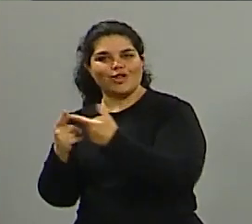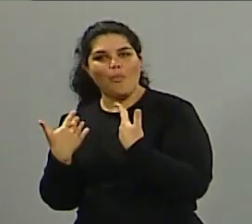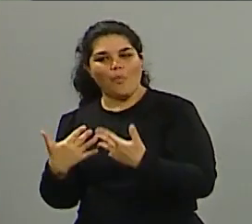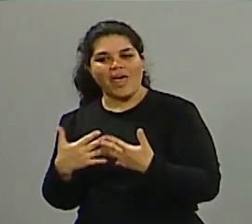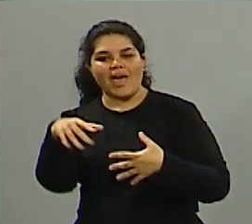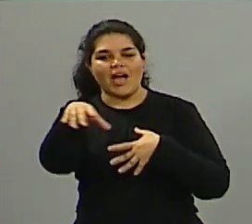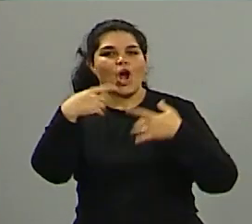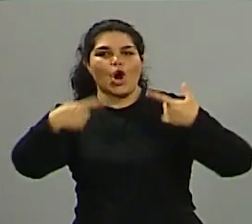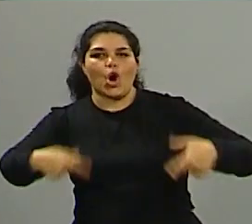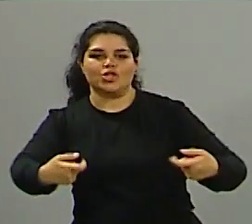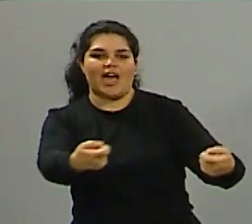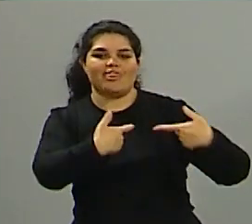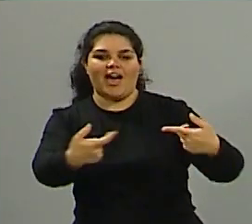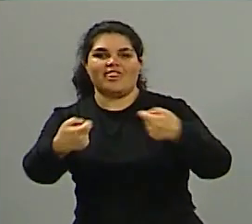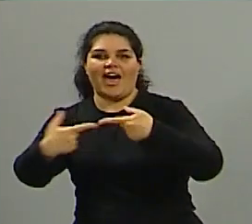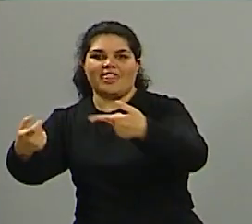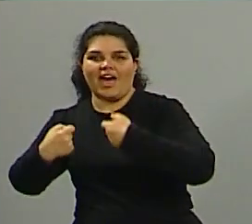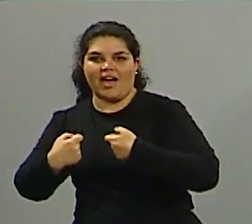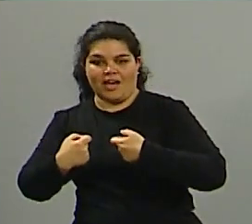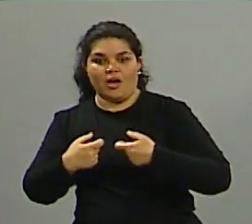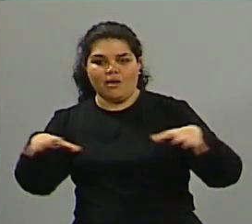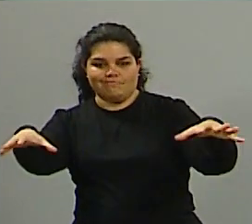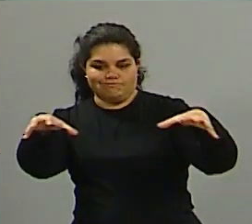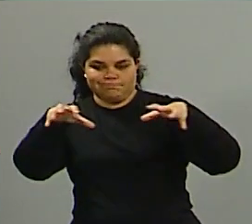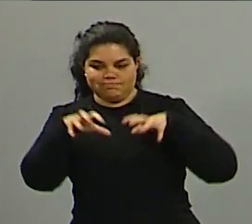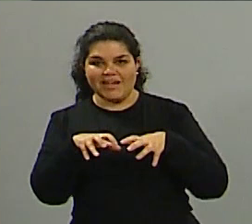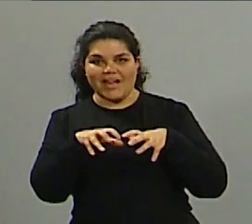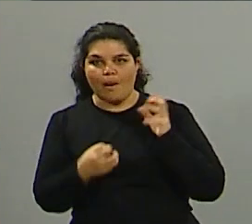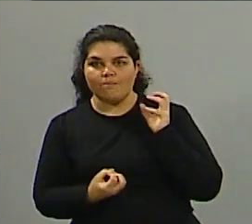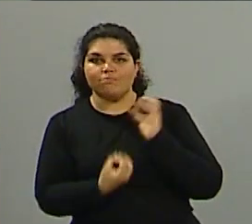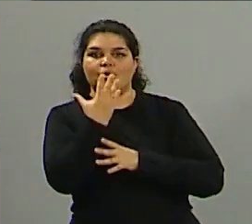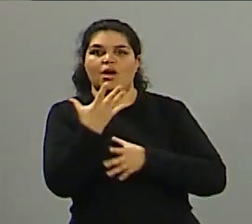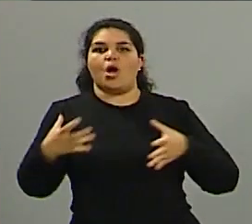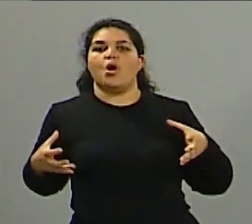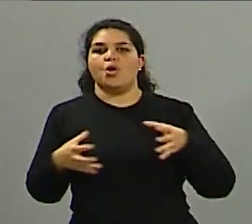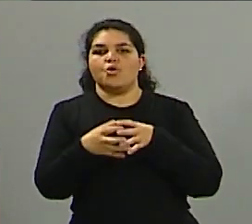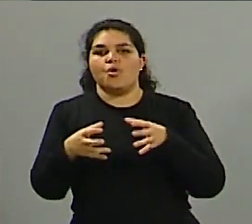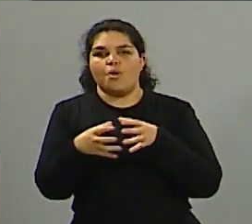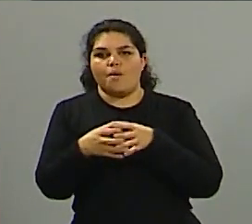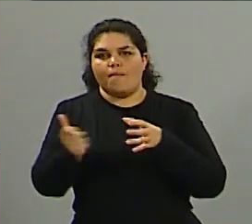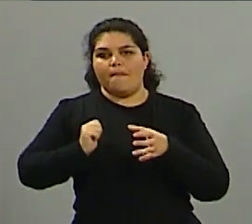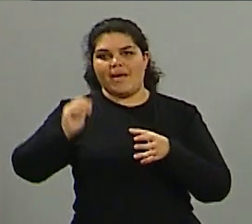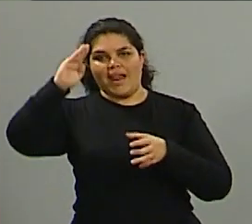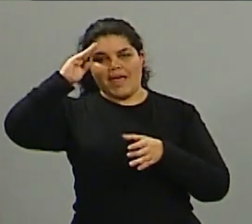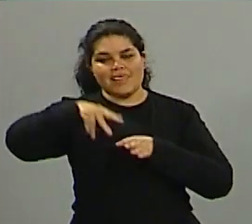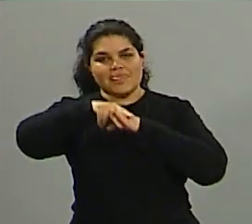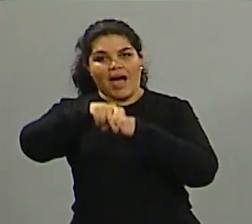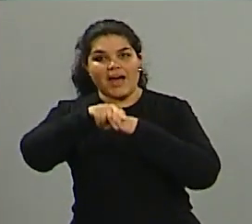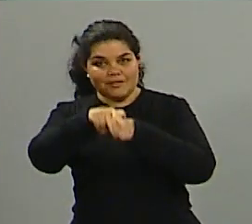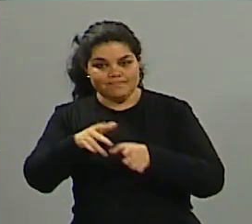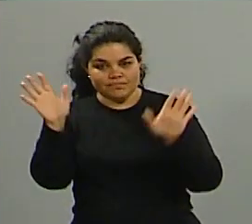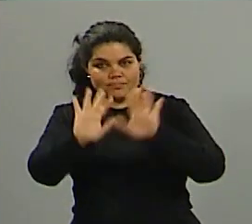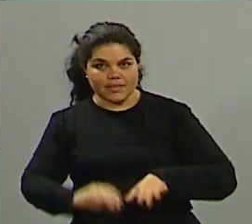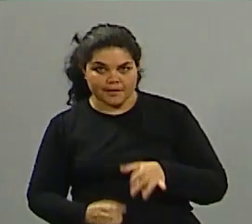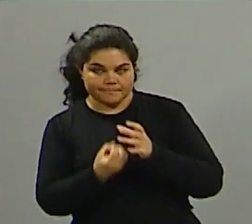primera mano, a brindar algunos recursos. Claro. Entonces empieza a tener alianzas que van a ser claves. Y en ese caso,